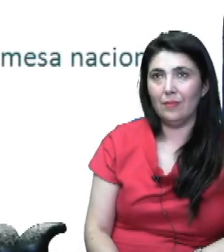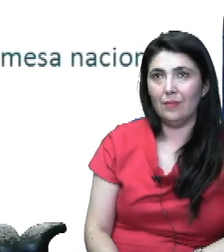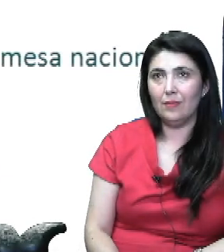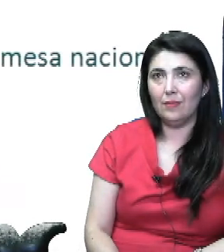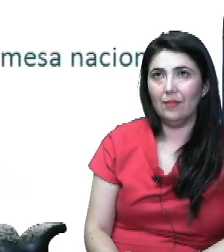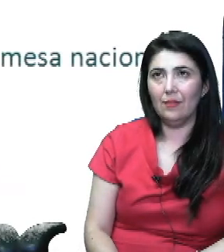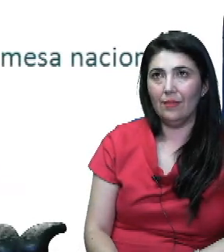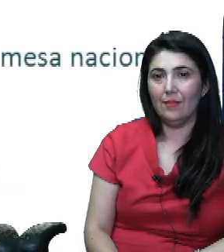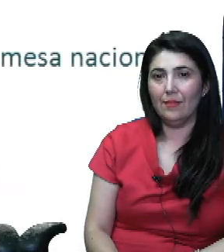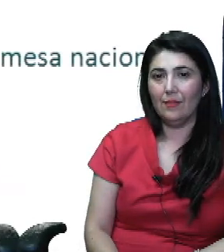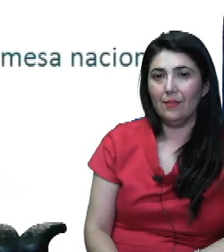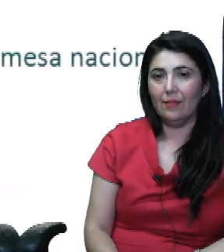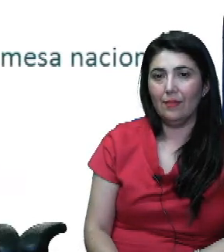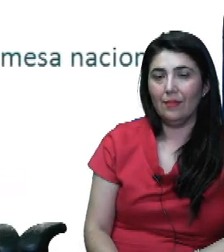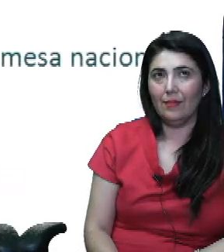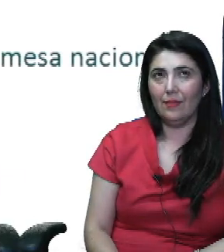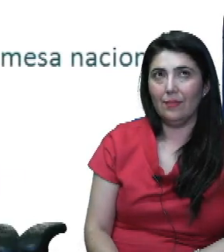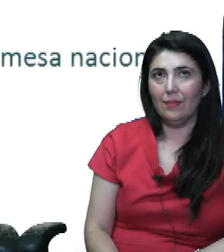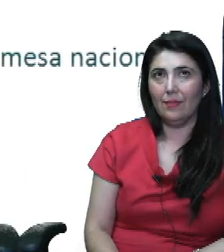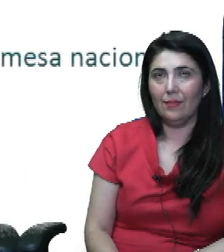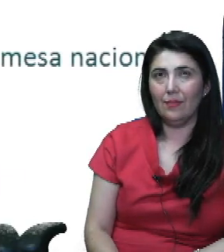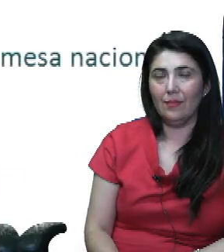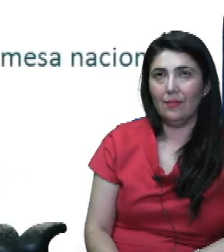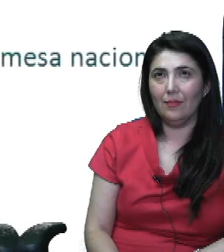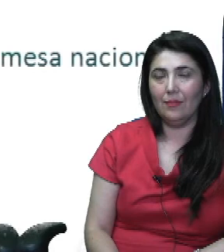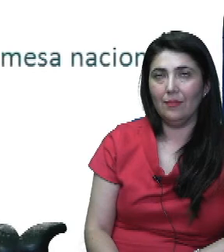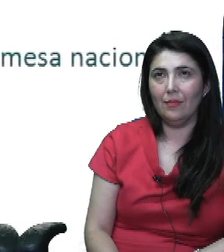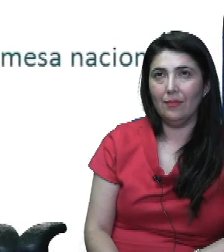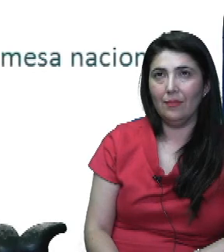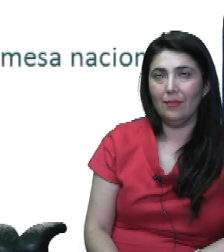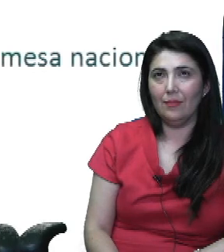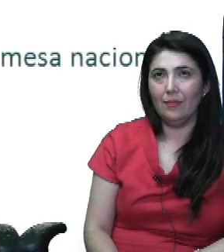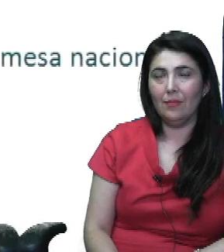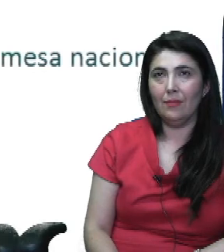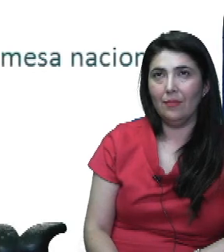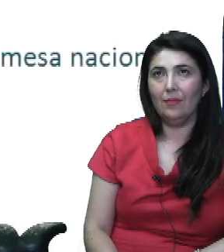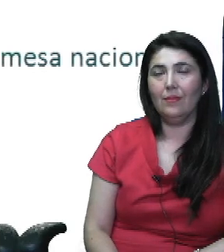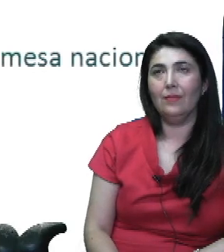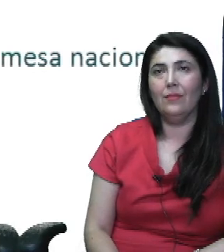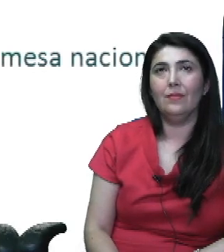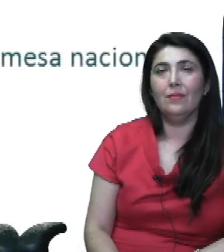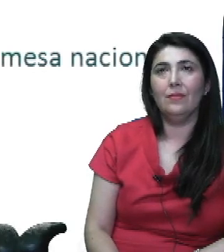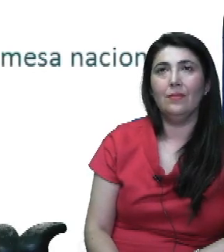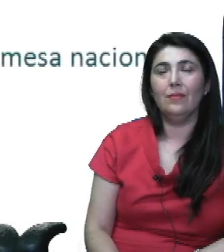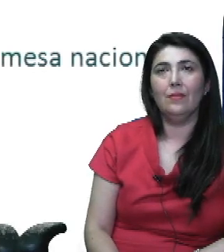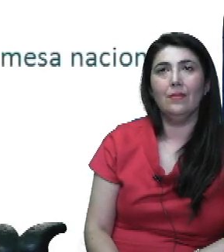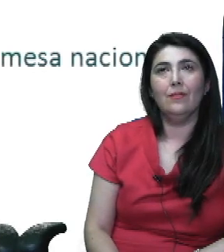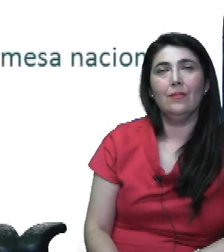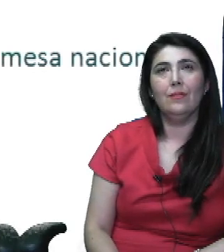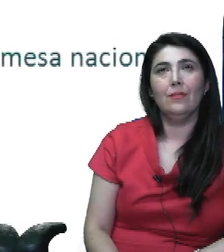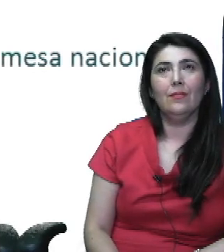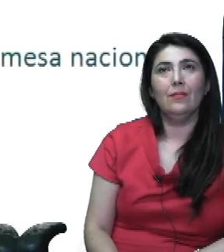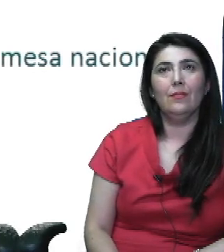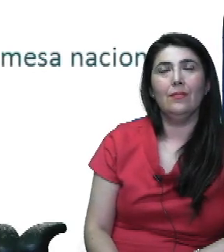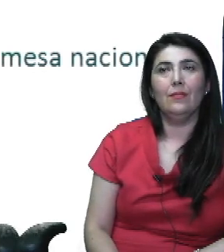nivel internacional dentro de las acciones mínimas, como entonces esta herramienta para poder que esté disponible para todas